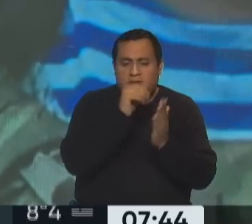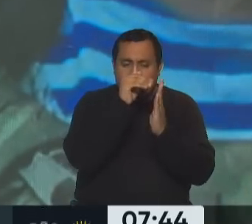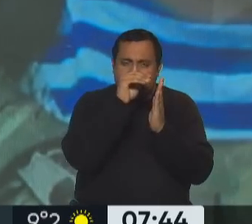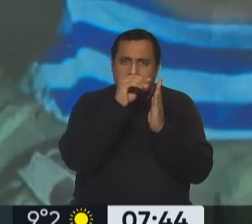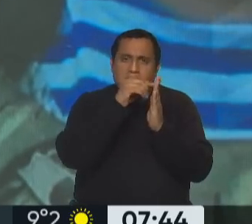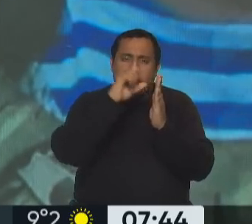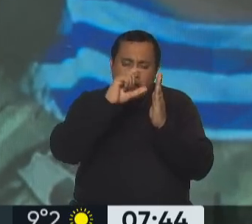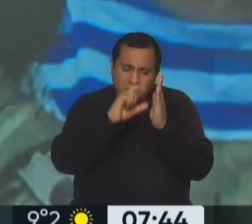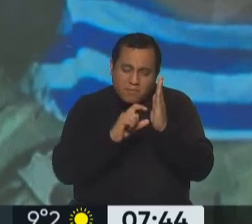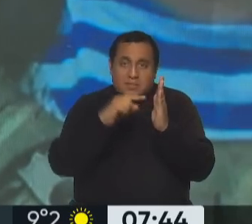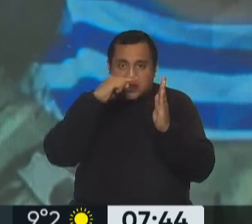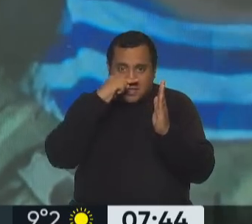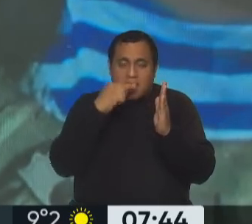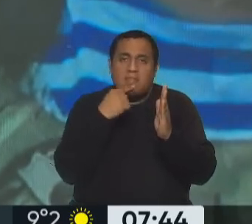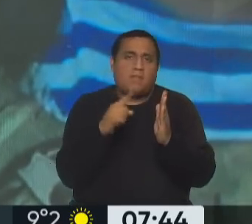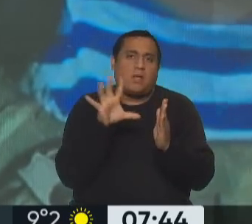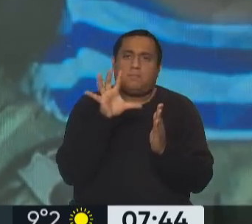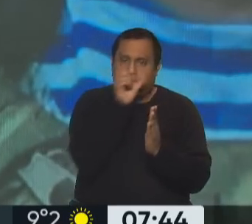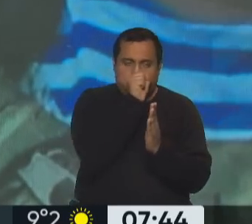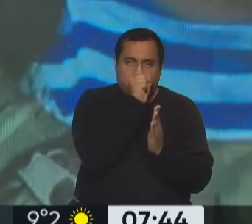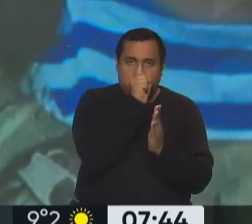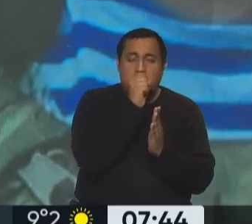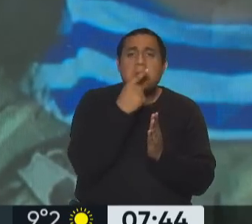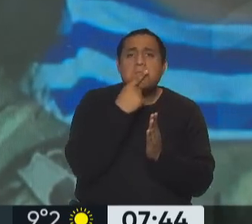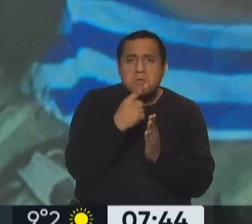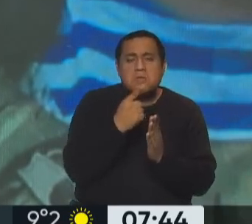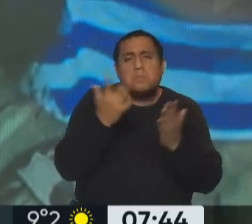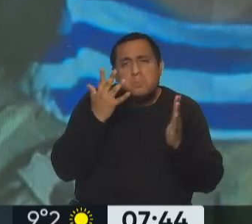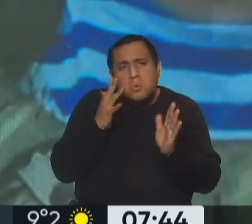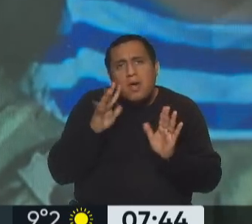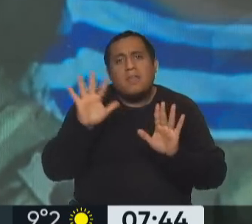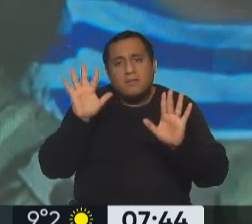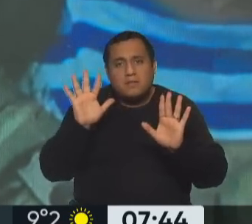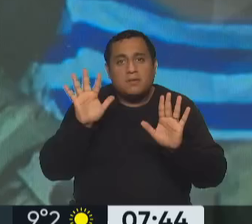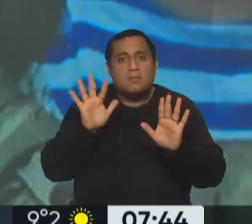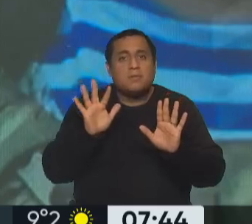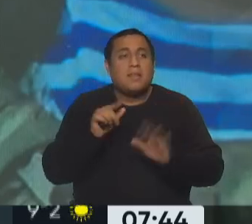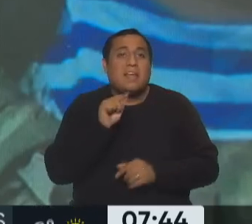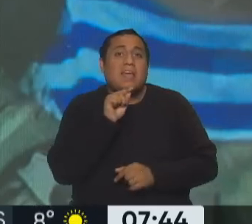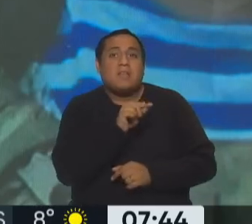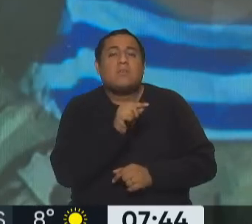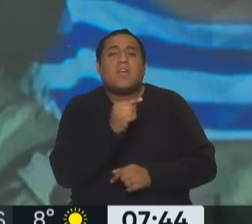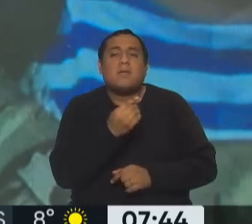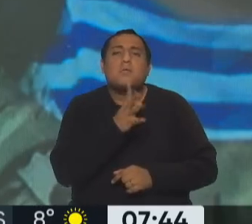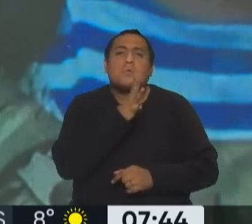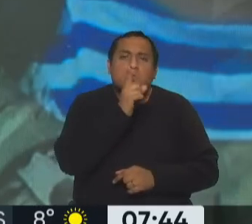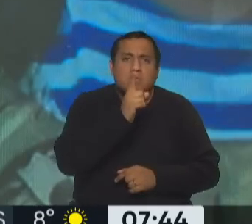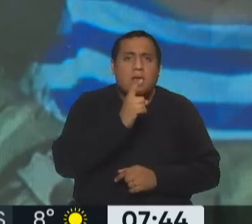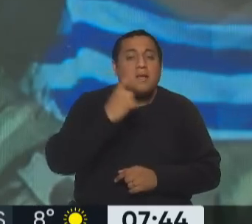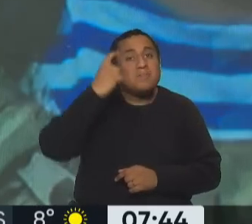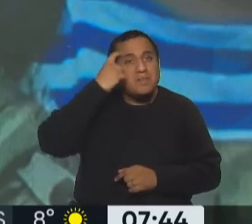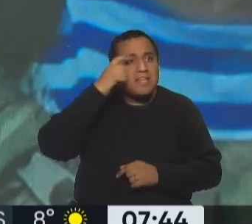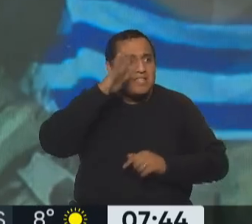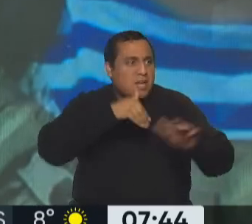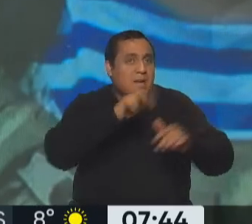que dice que es clasificado. Y se especuló mucho con que en realidad se trataba de que tenía pensado Rusia no llamar a